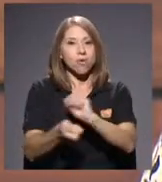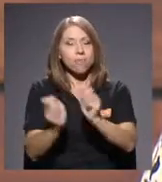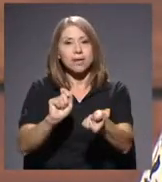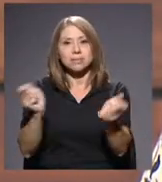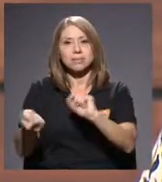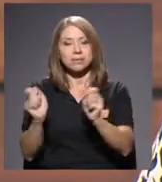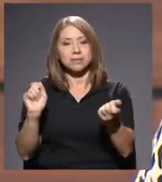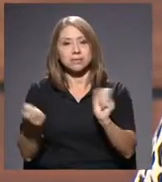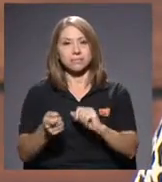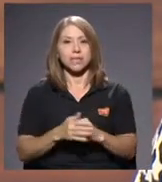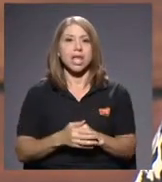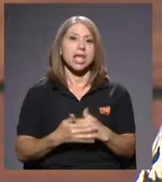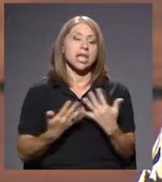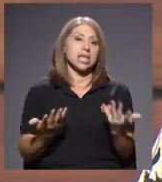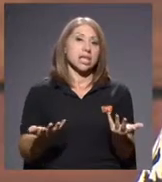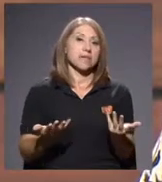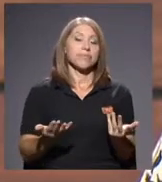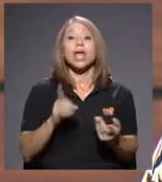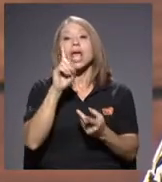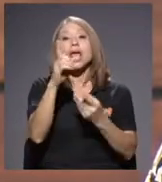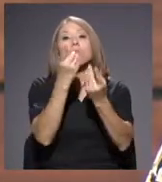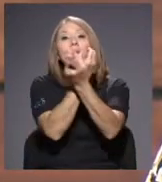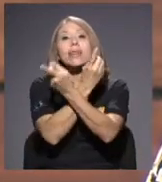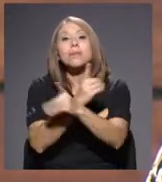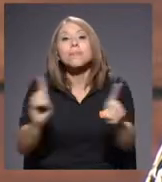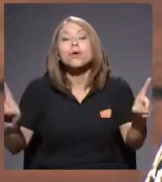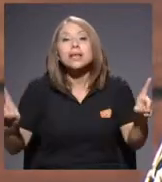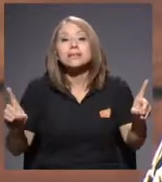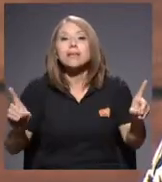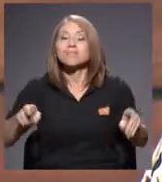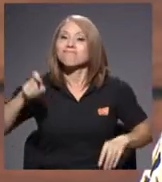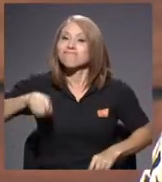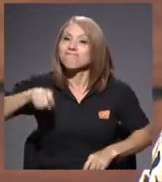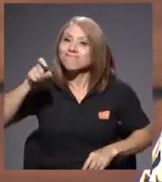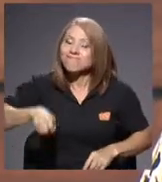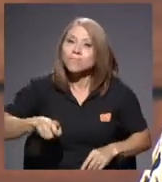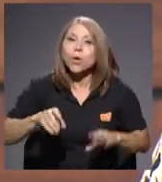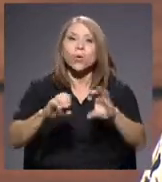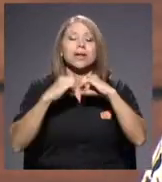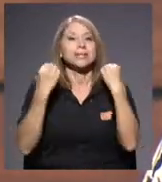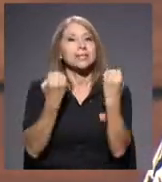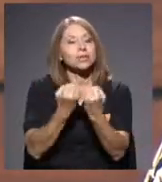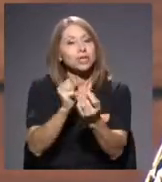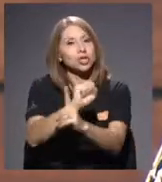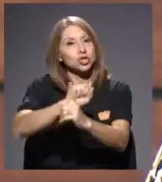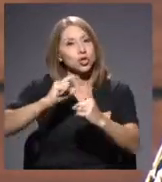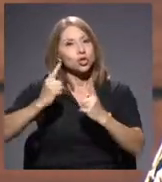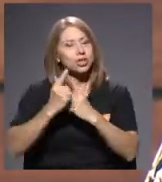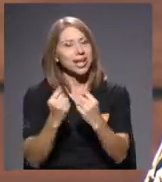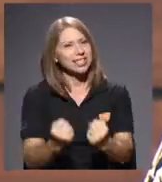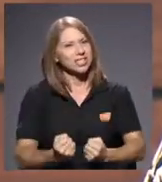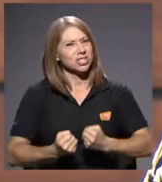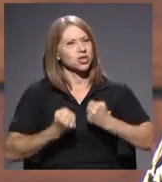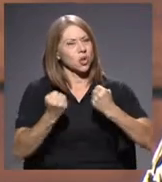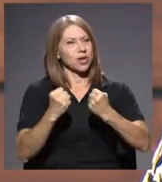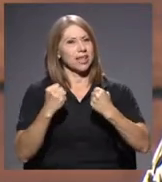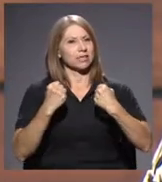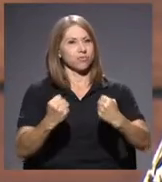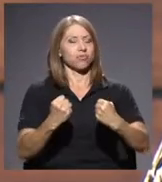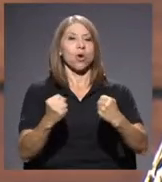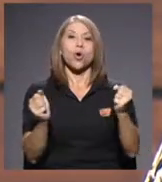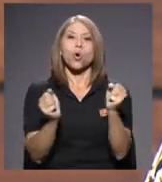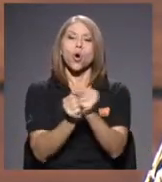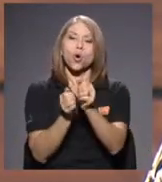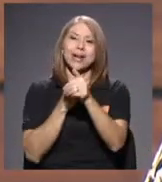en particular, en una democracia urgen las organizaciones sociales sólidas, fuertes y con una dirigencia